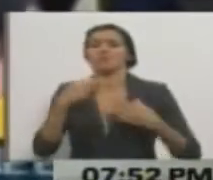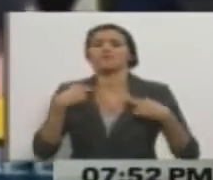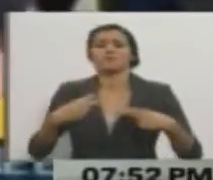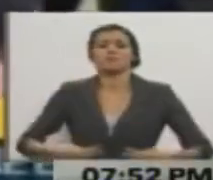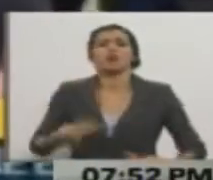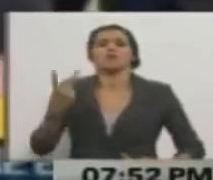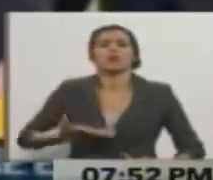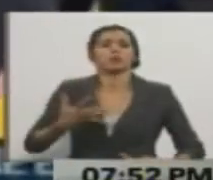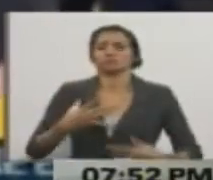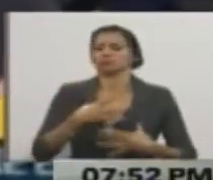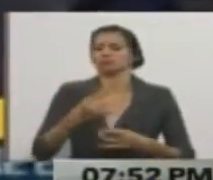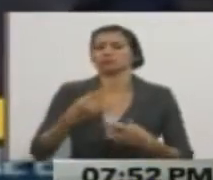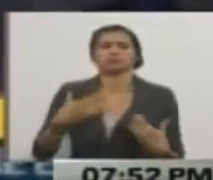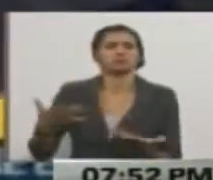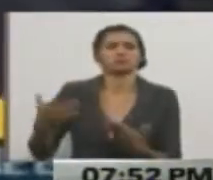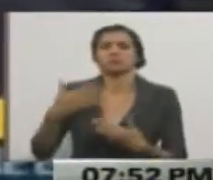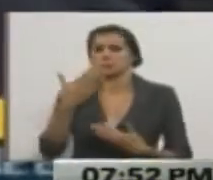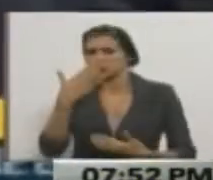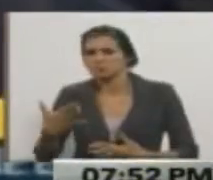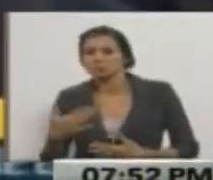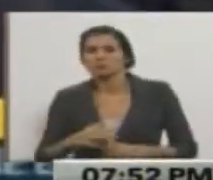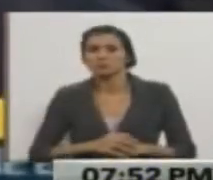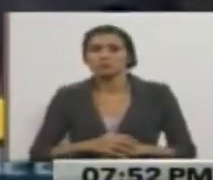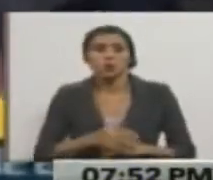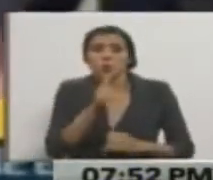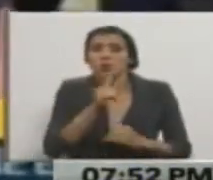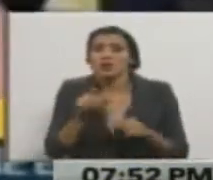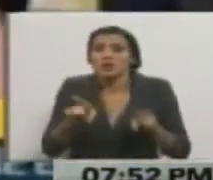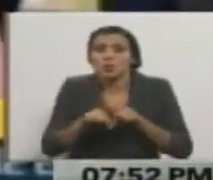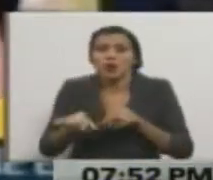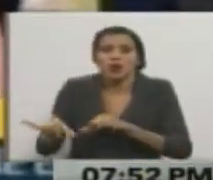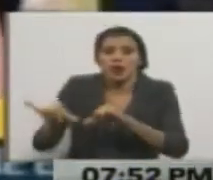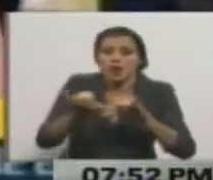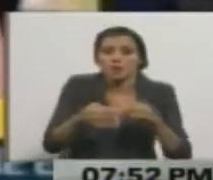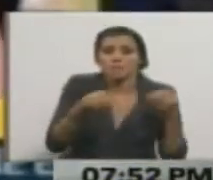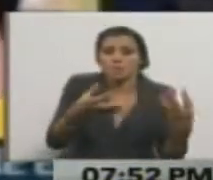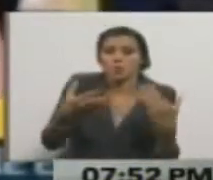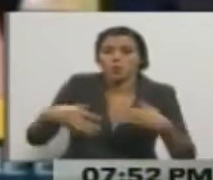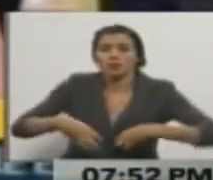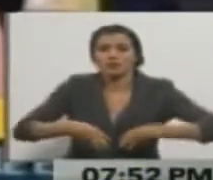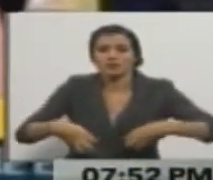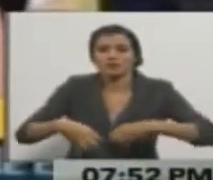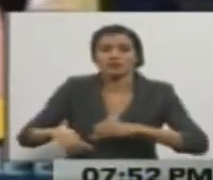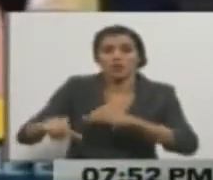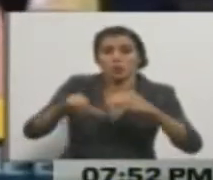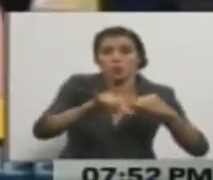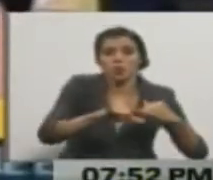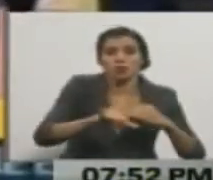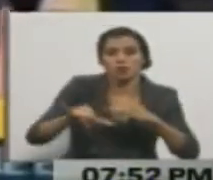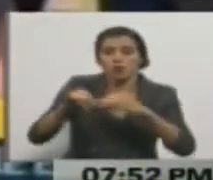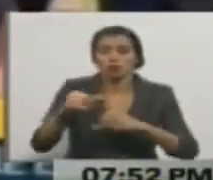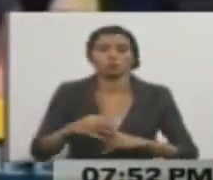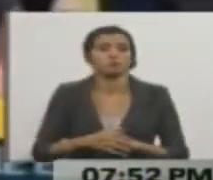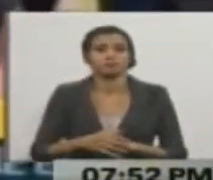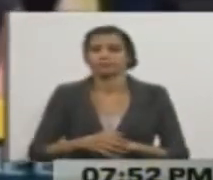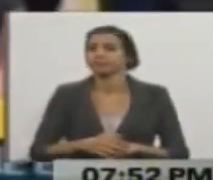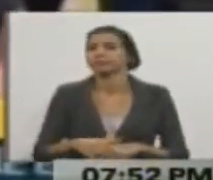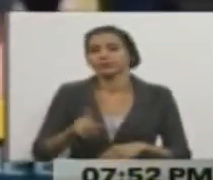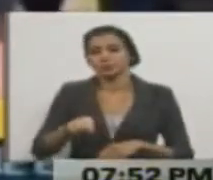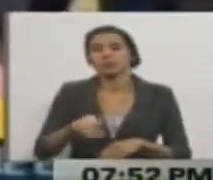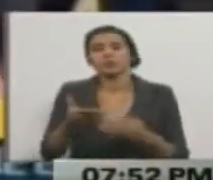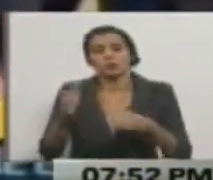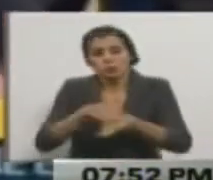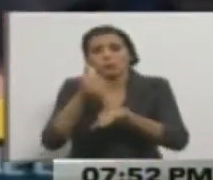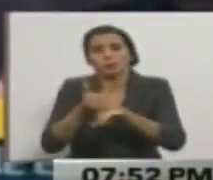de la concentración desigual de la riqueza y son responsables también de la destrucción del planeta. Modelo que